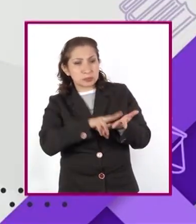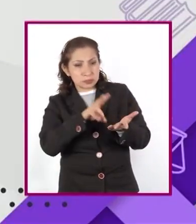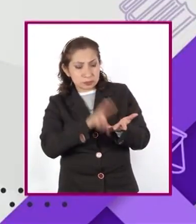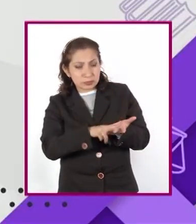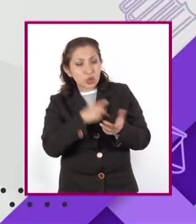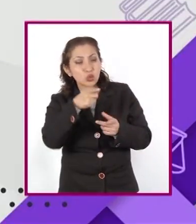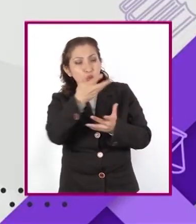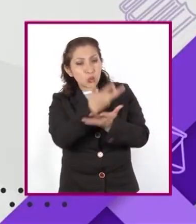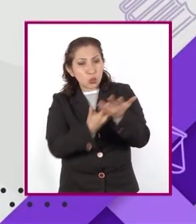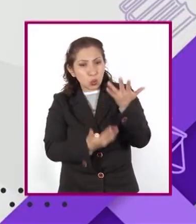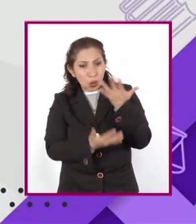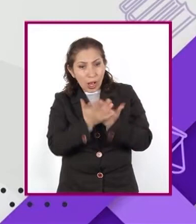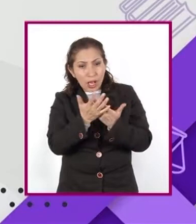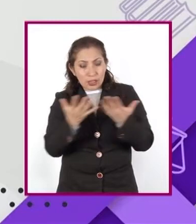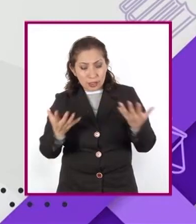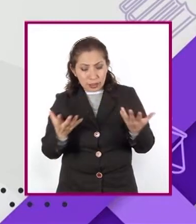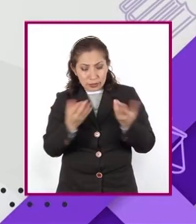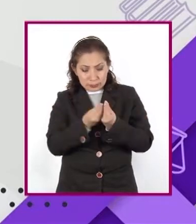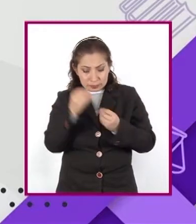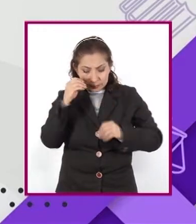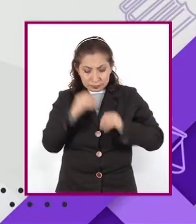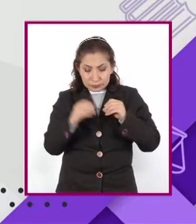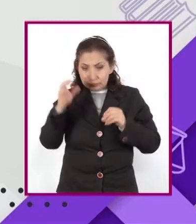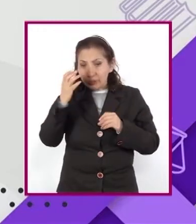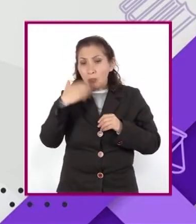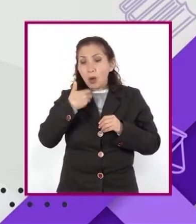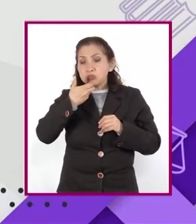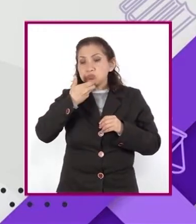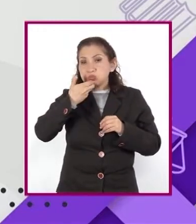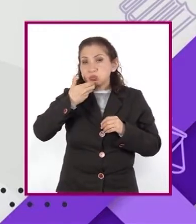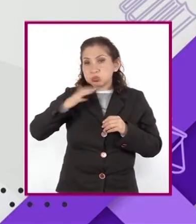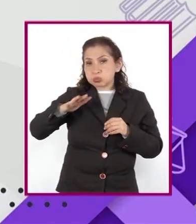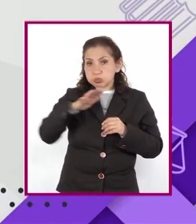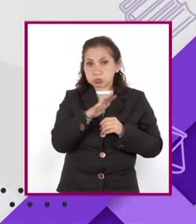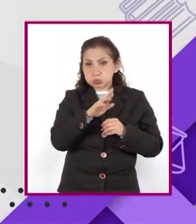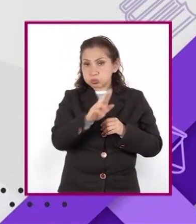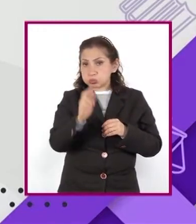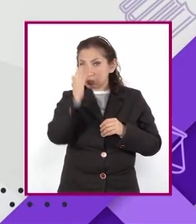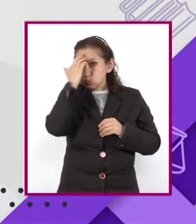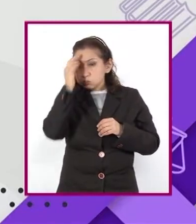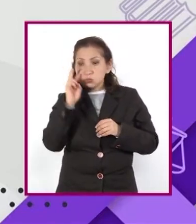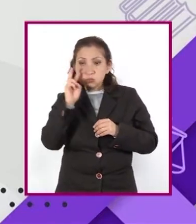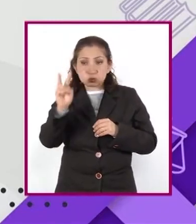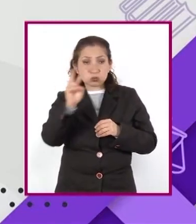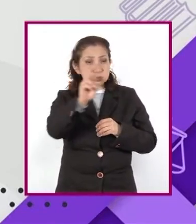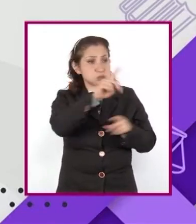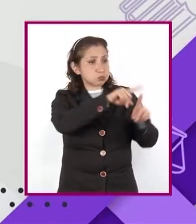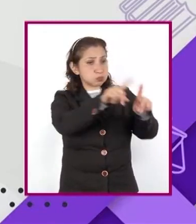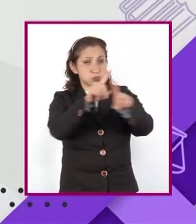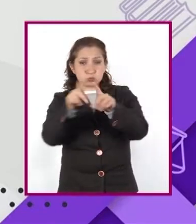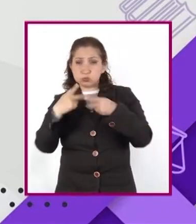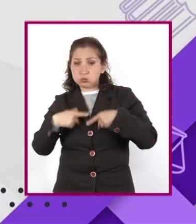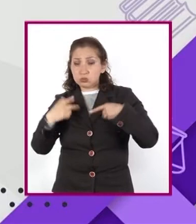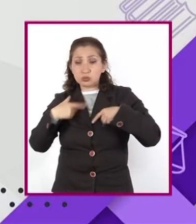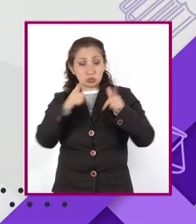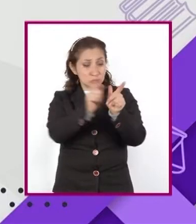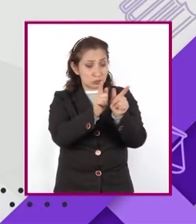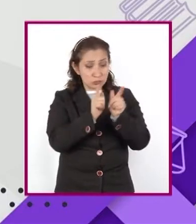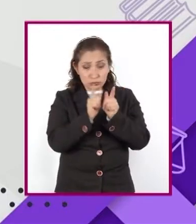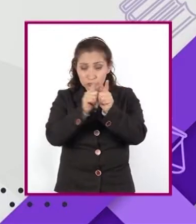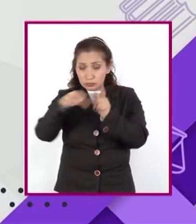y las prácticas que configuran a una cultura, reconocer la diversidad de personas, grupos y